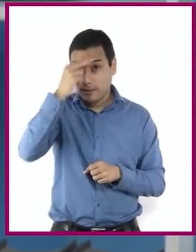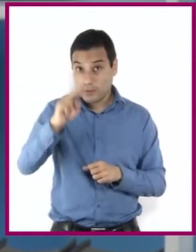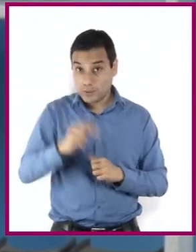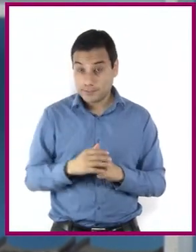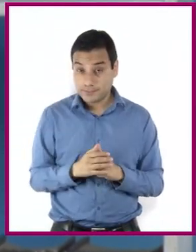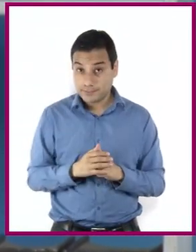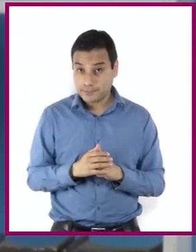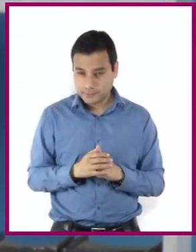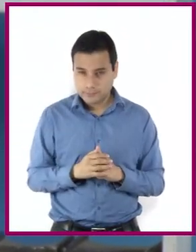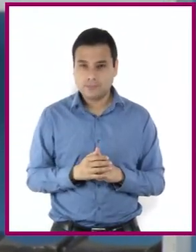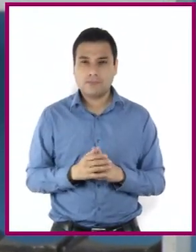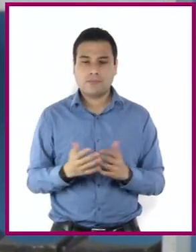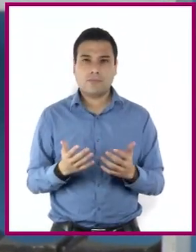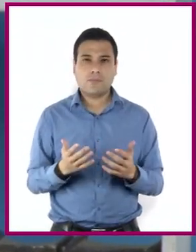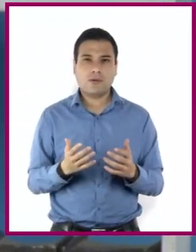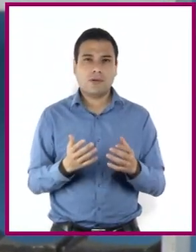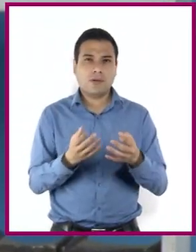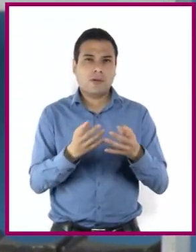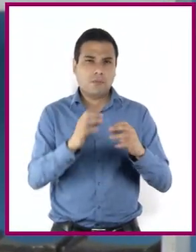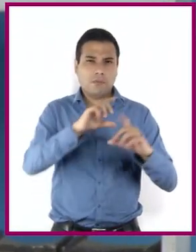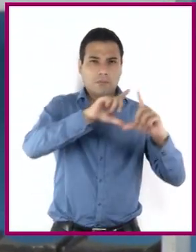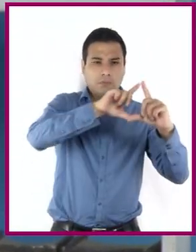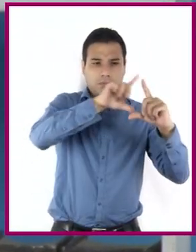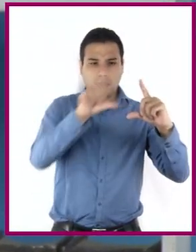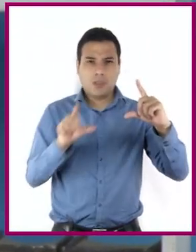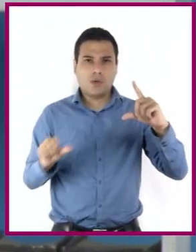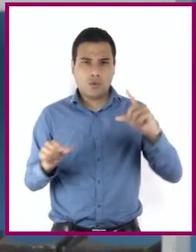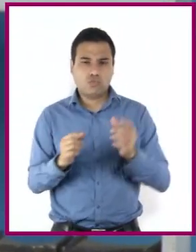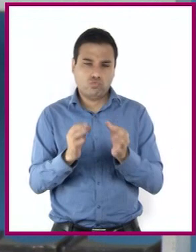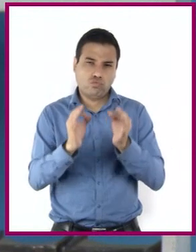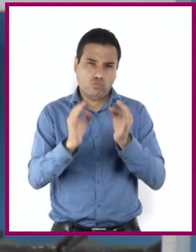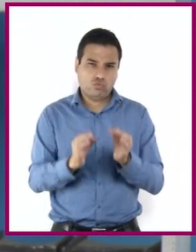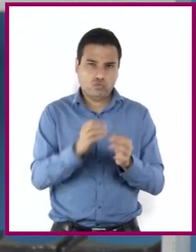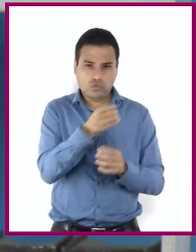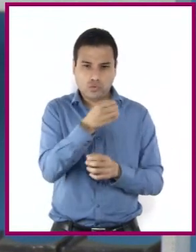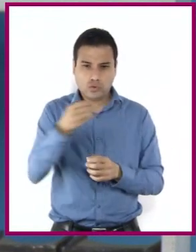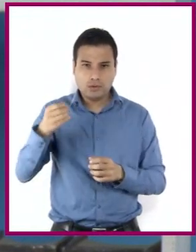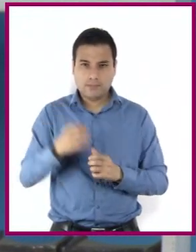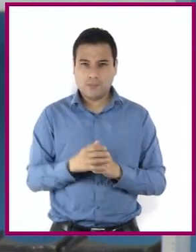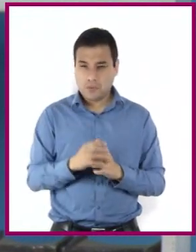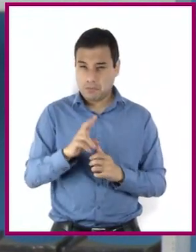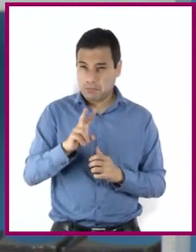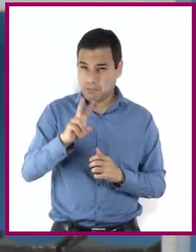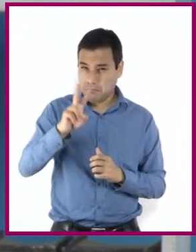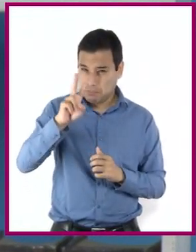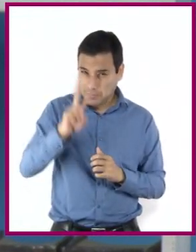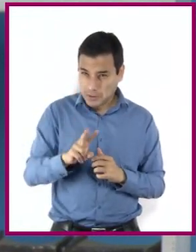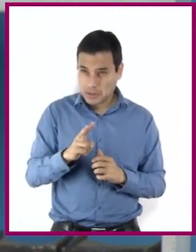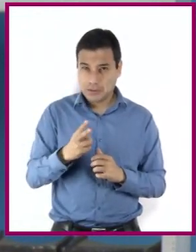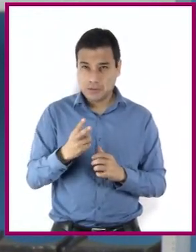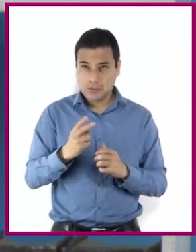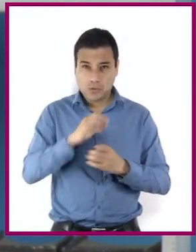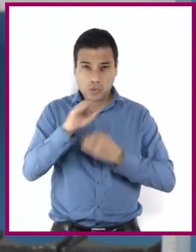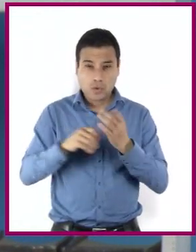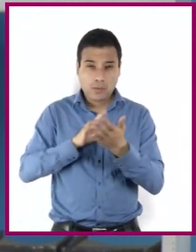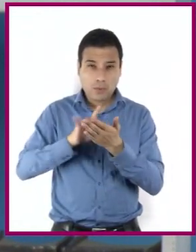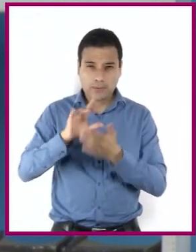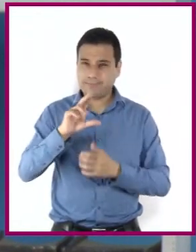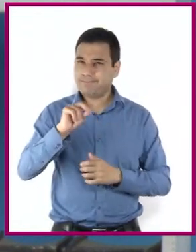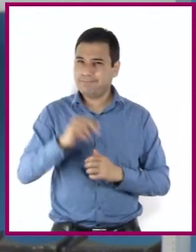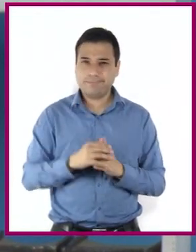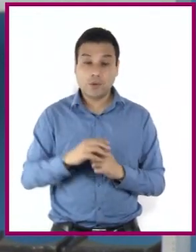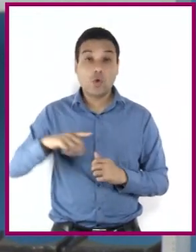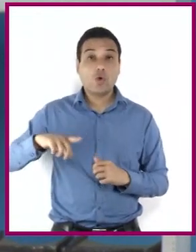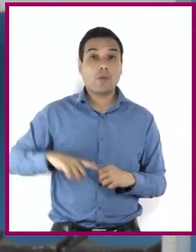práctica, gobernó parte del territorio nacional, pero no tenía un sustento jurídico, ya que el gobierno republicano, encabezado por el presidente